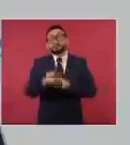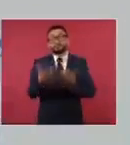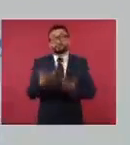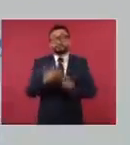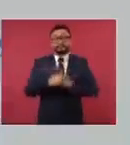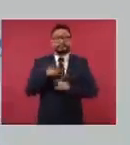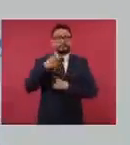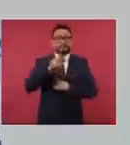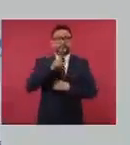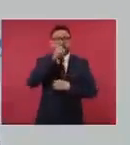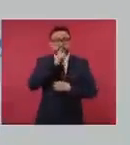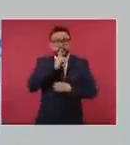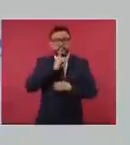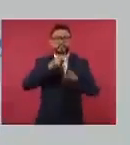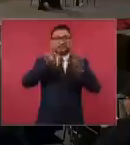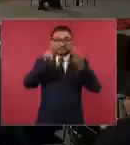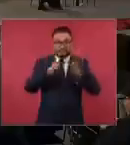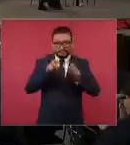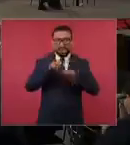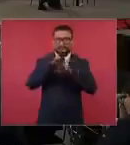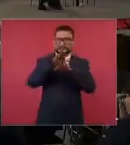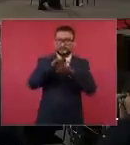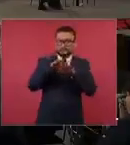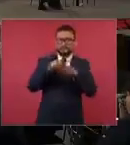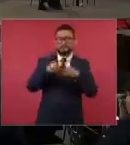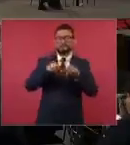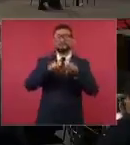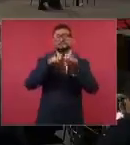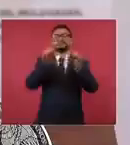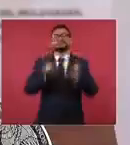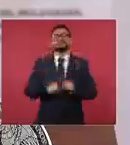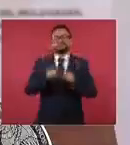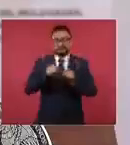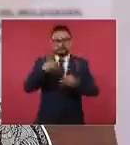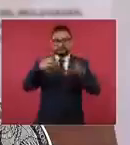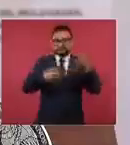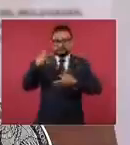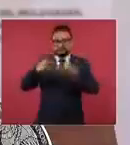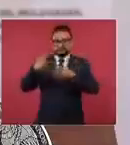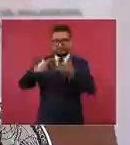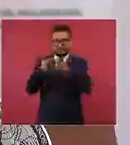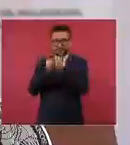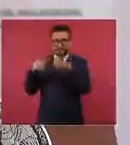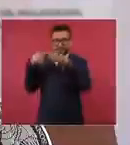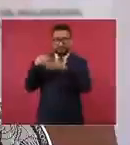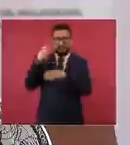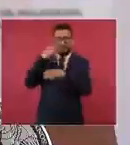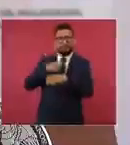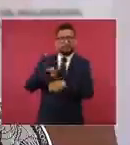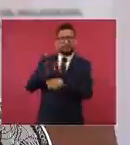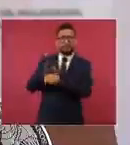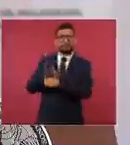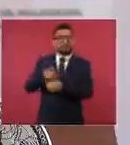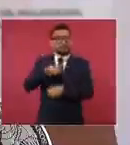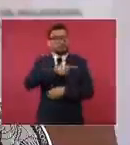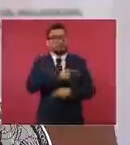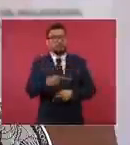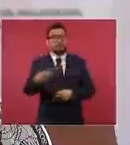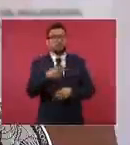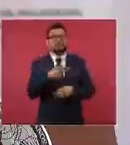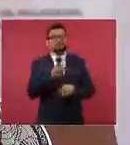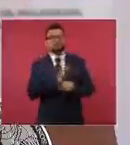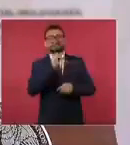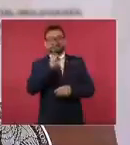de abordar las mentiras sobre el sistema de justicia elitista, donde el acceso a la justicia para los más pobres es casi